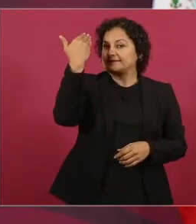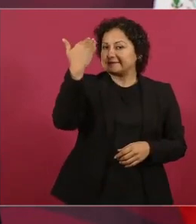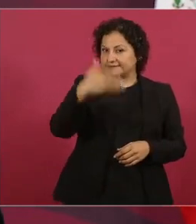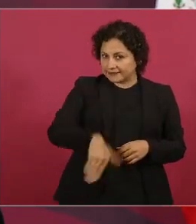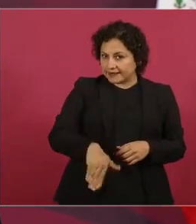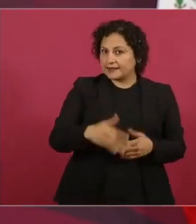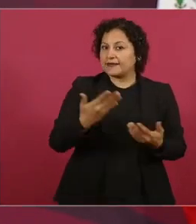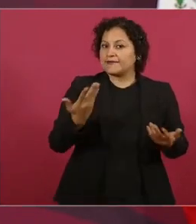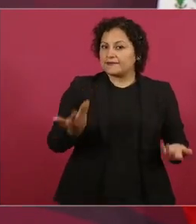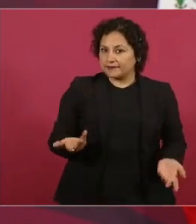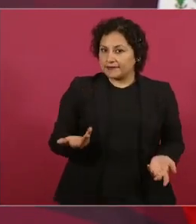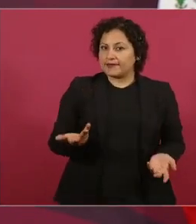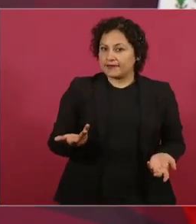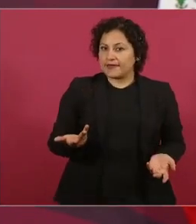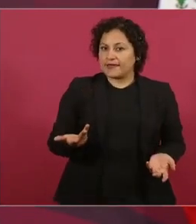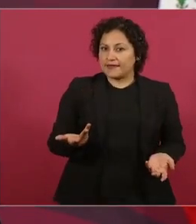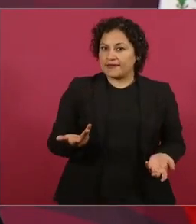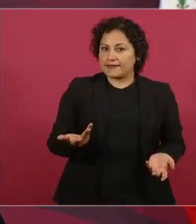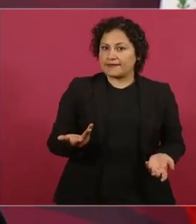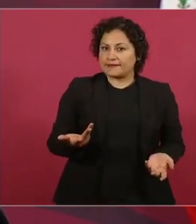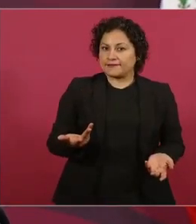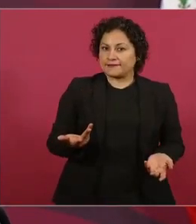no era delito grave la corrupción,